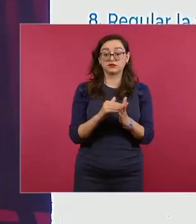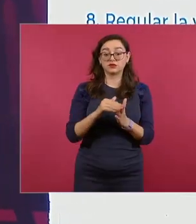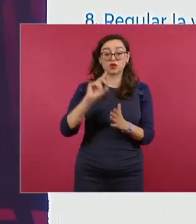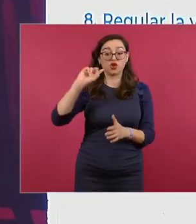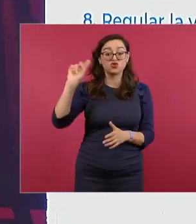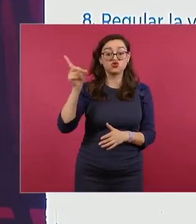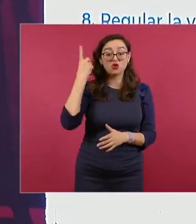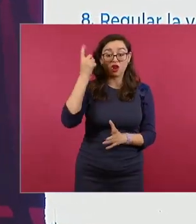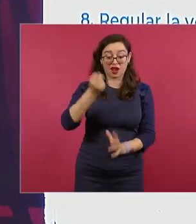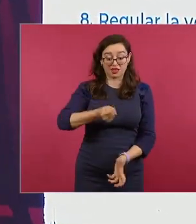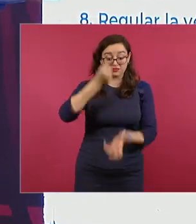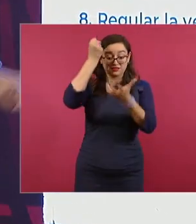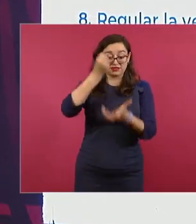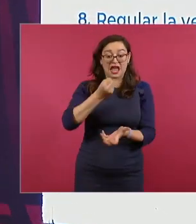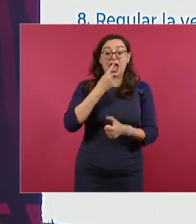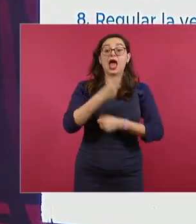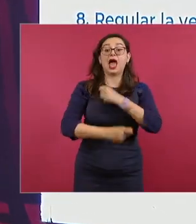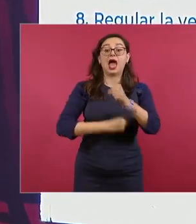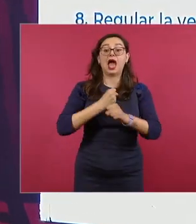anuales